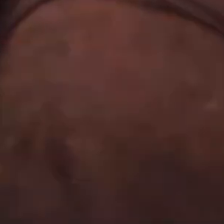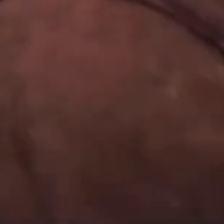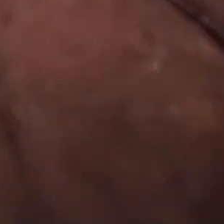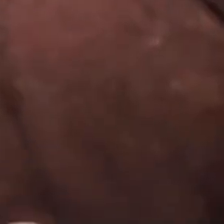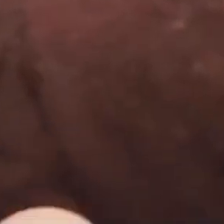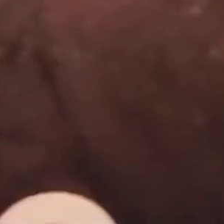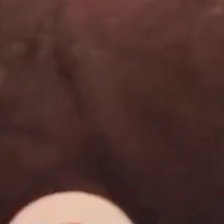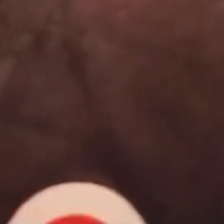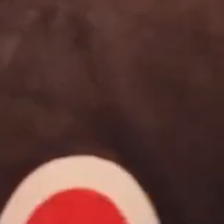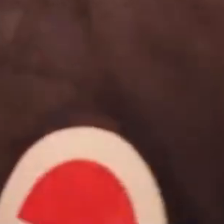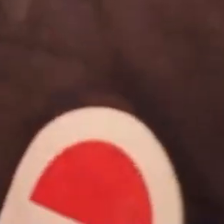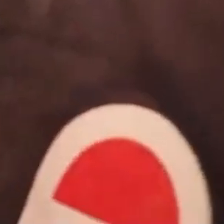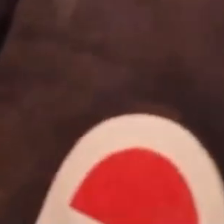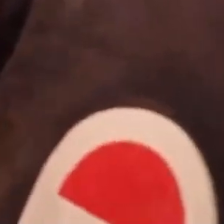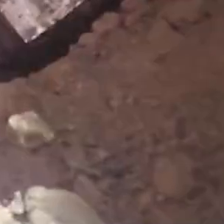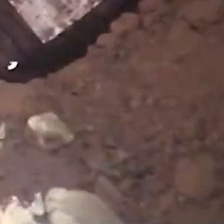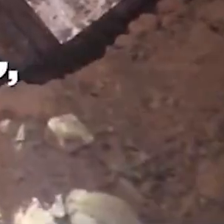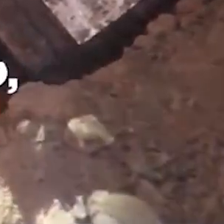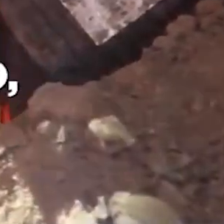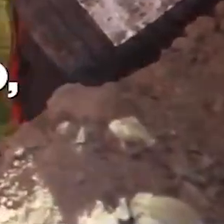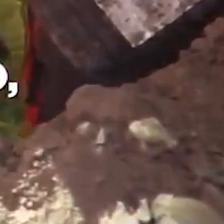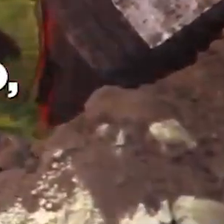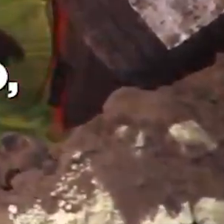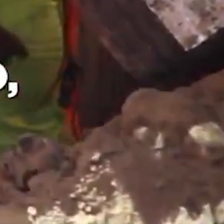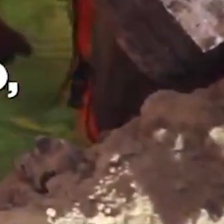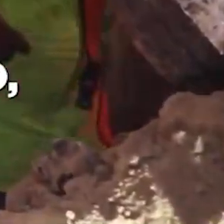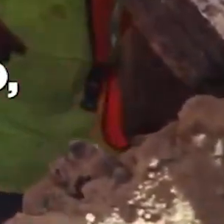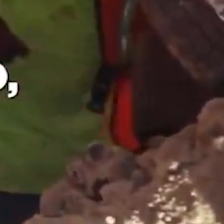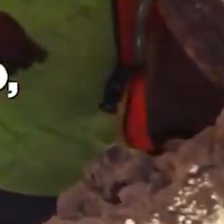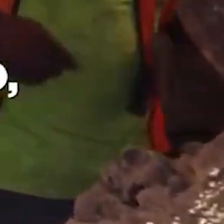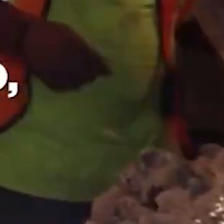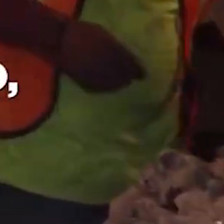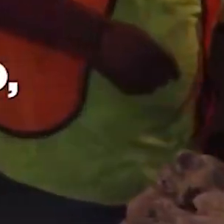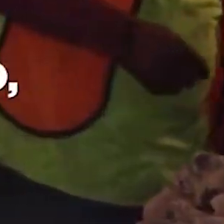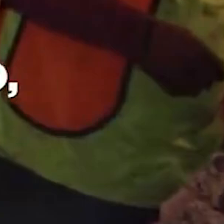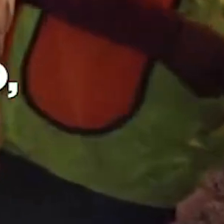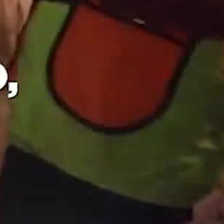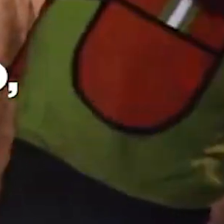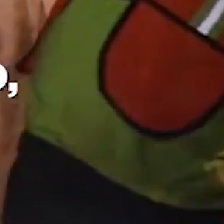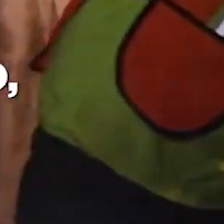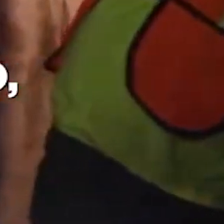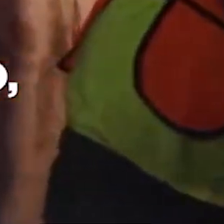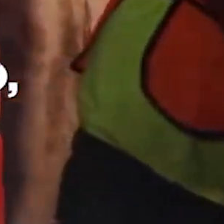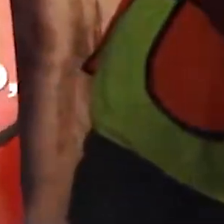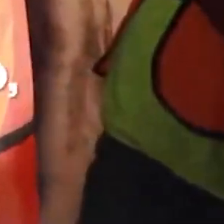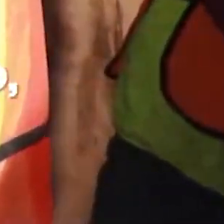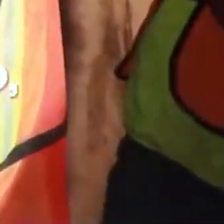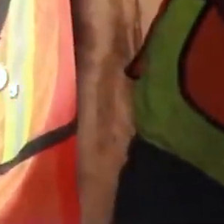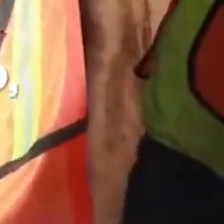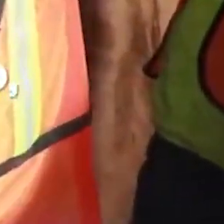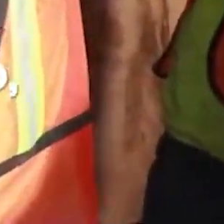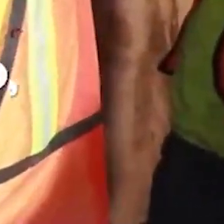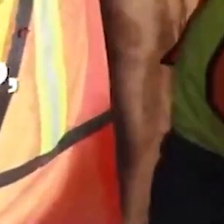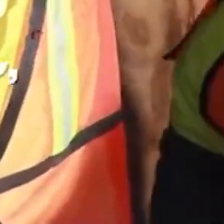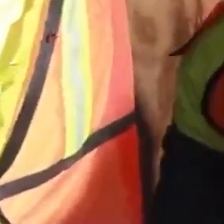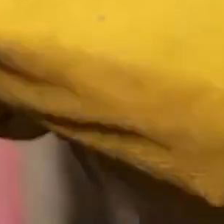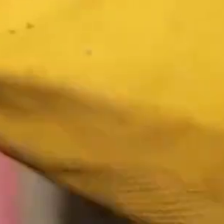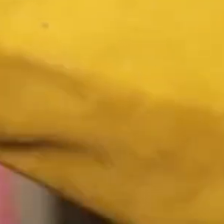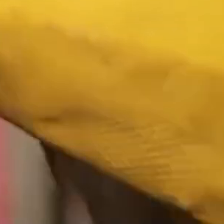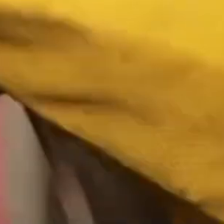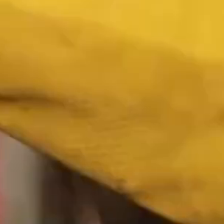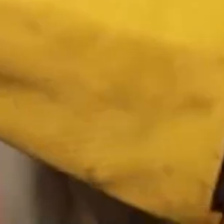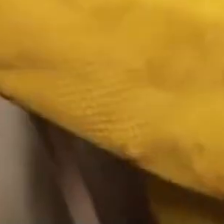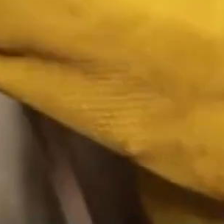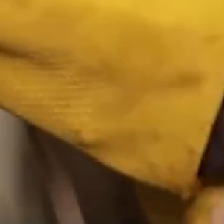frentes de trabajo de la Terminal 2, en los edificios, patio hotel, estacionamiento y terminal. Los